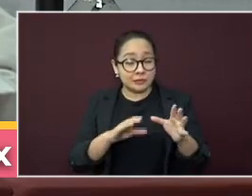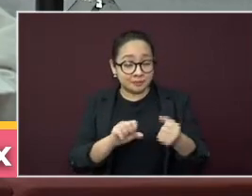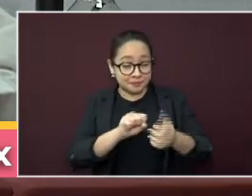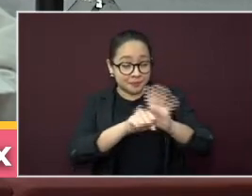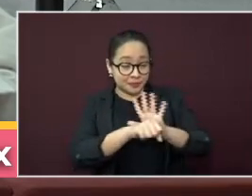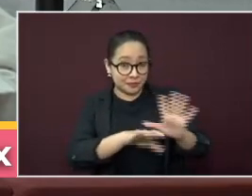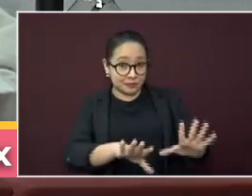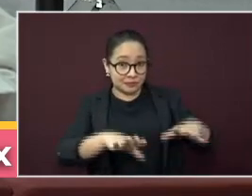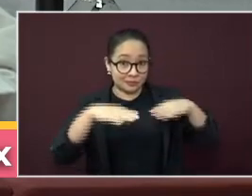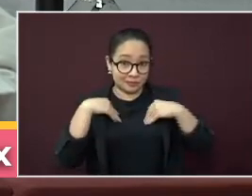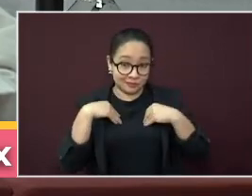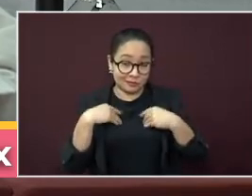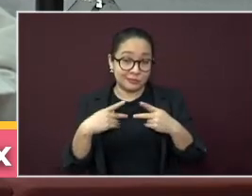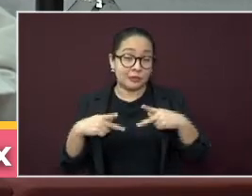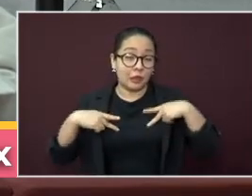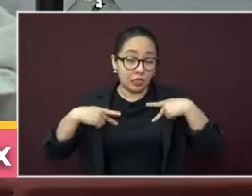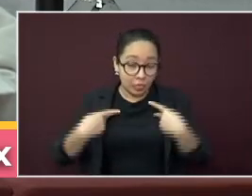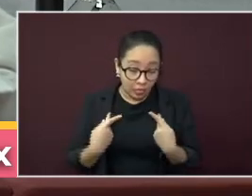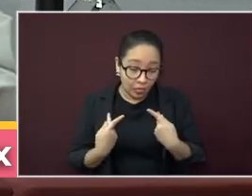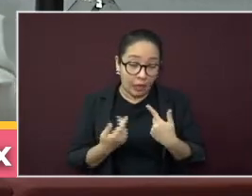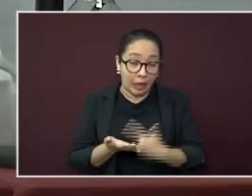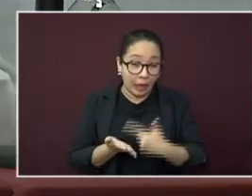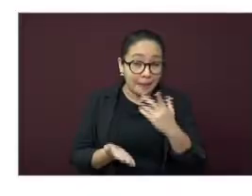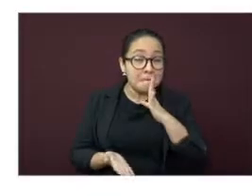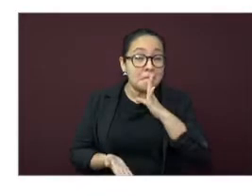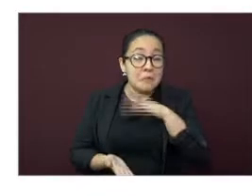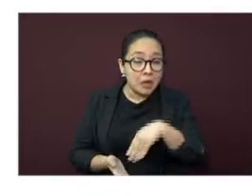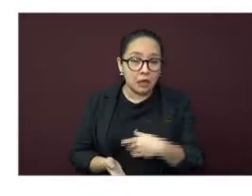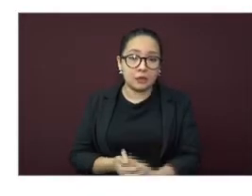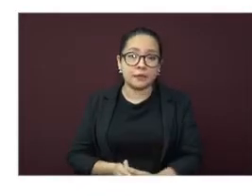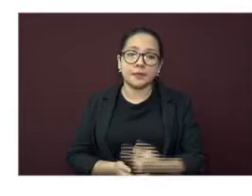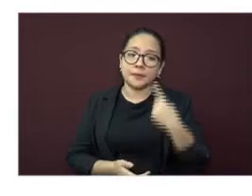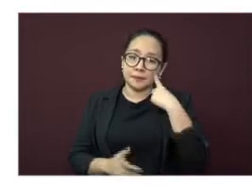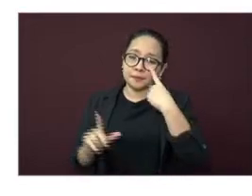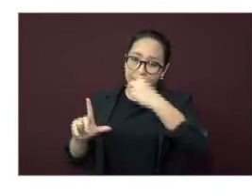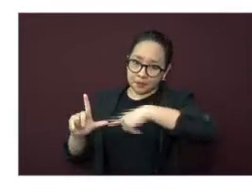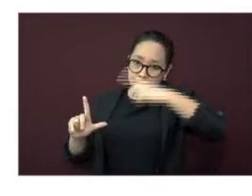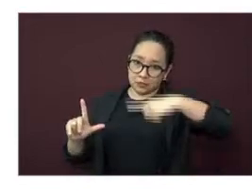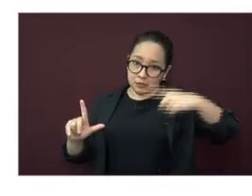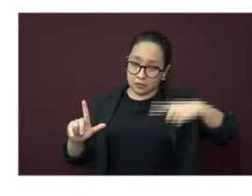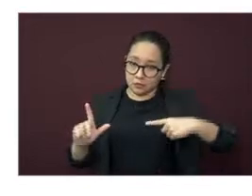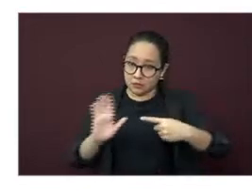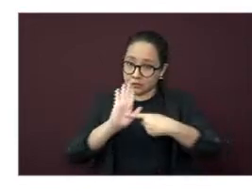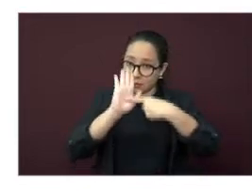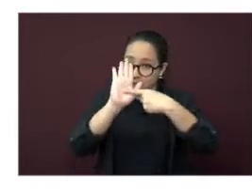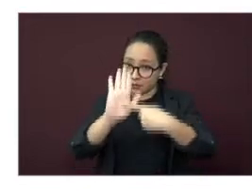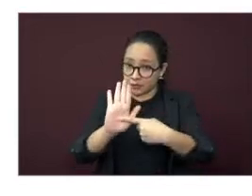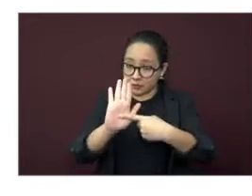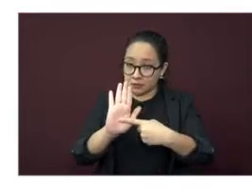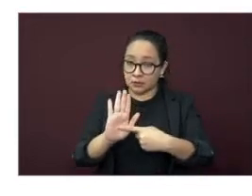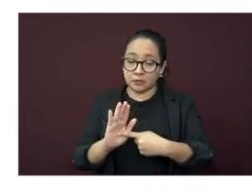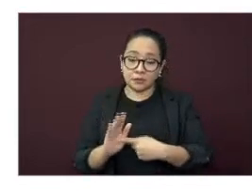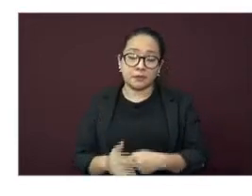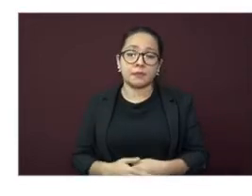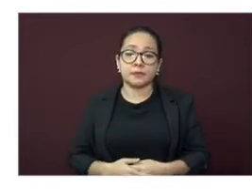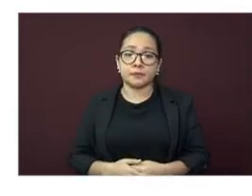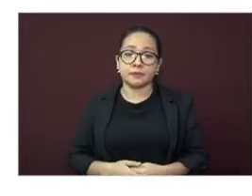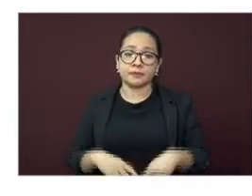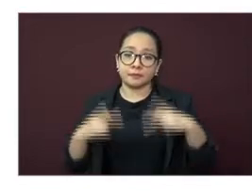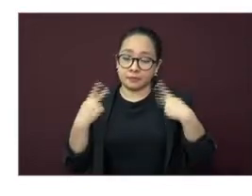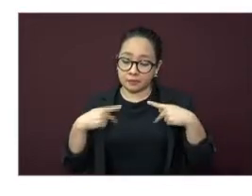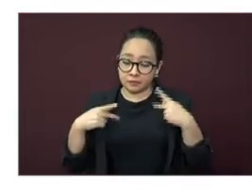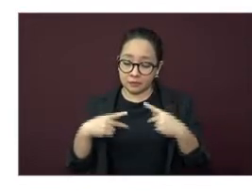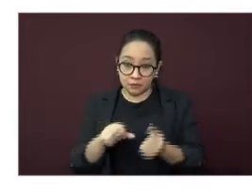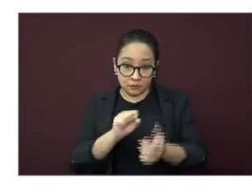infectan de sars coptos en este gráfico se observa claramente miren casi el 70% de los pacientes